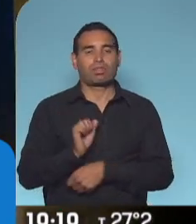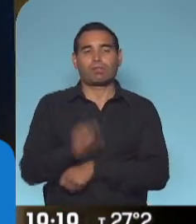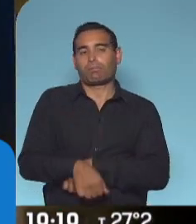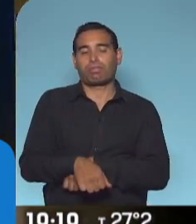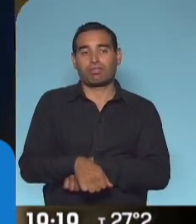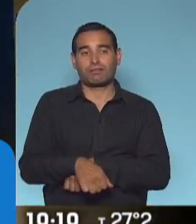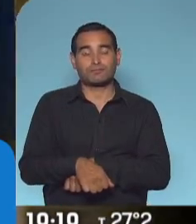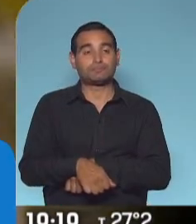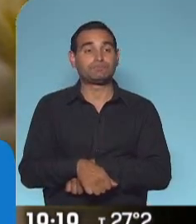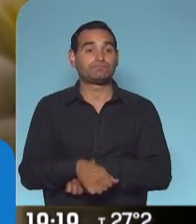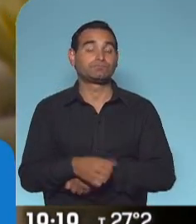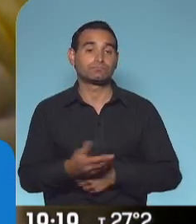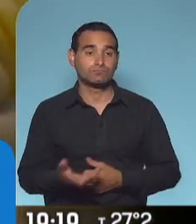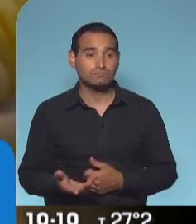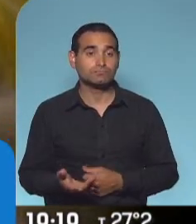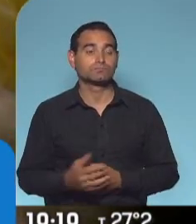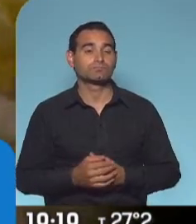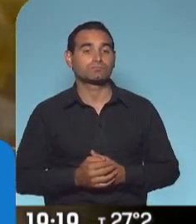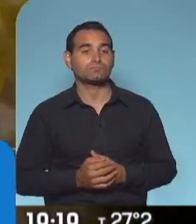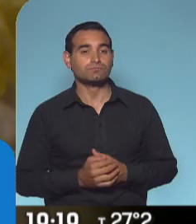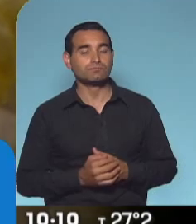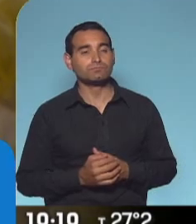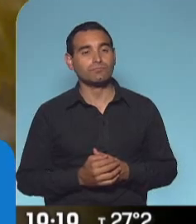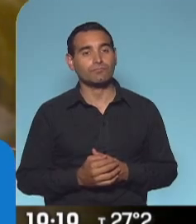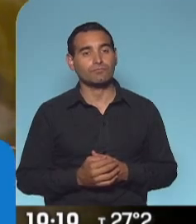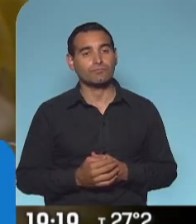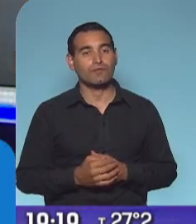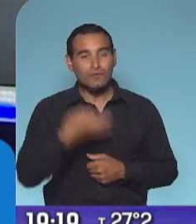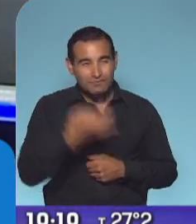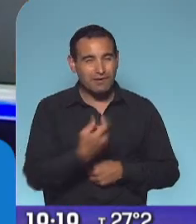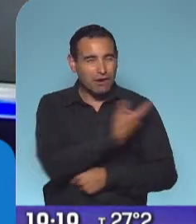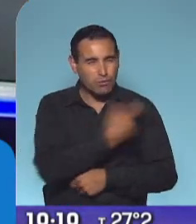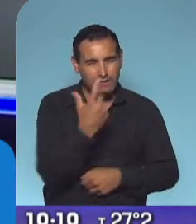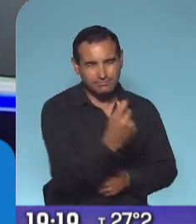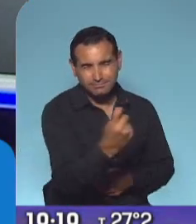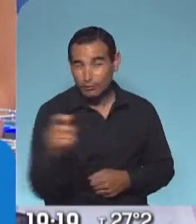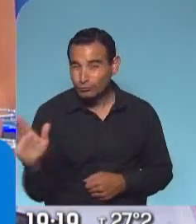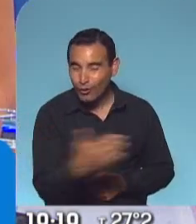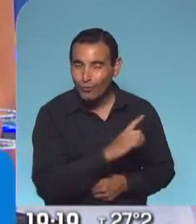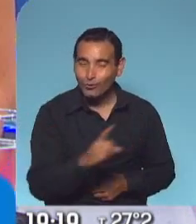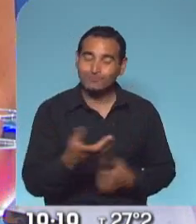coberturas realmente no llegan al nivel que requerimos.